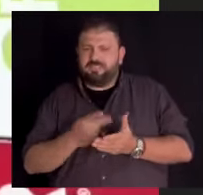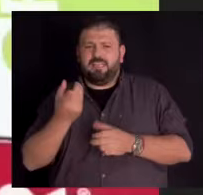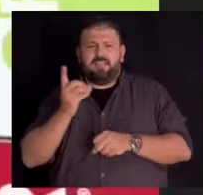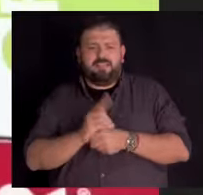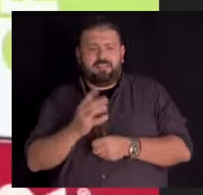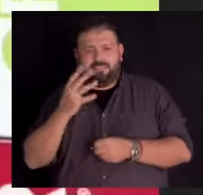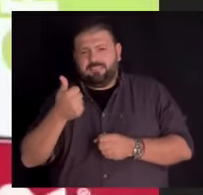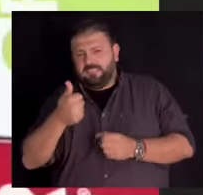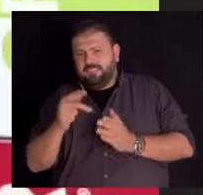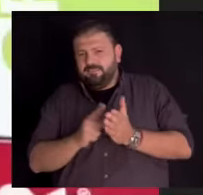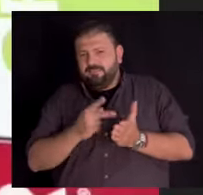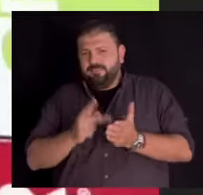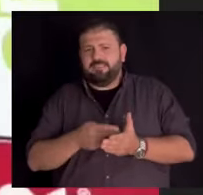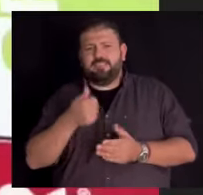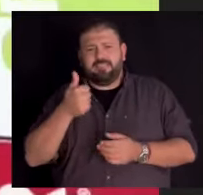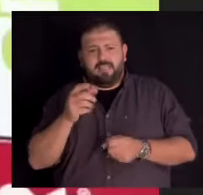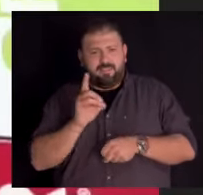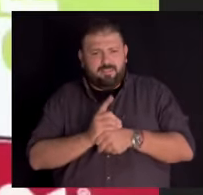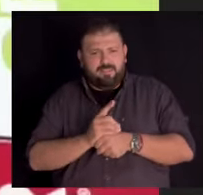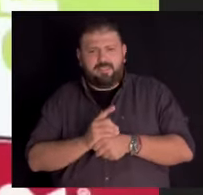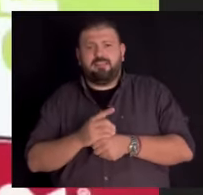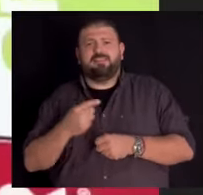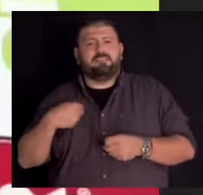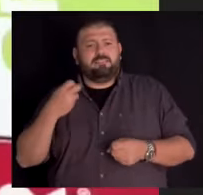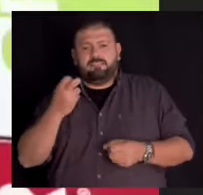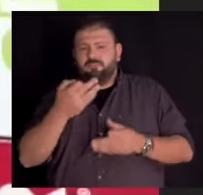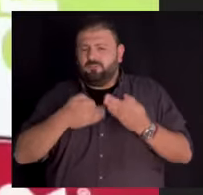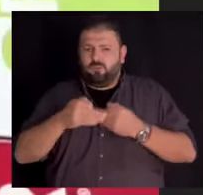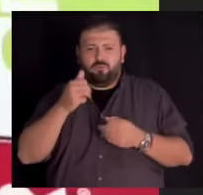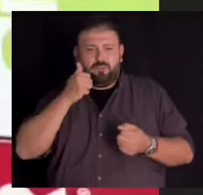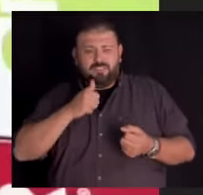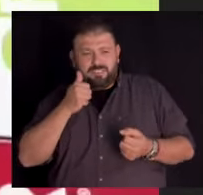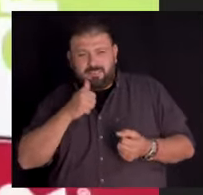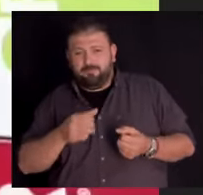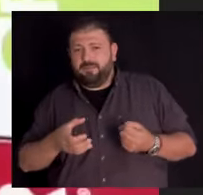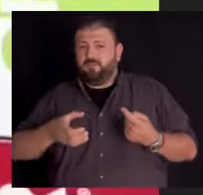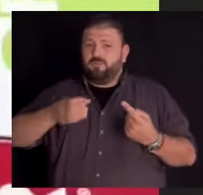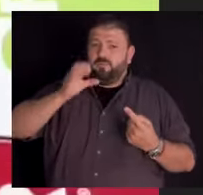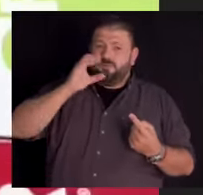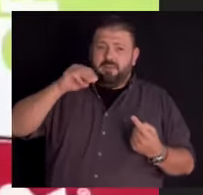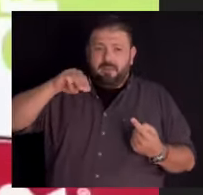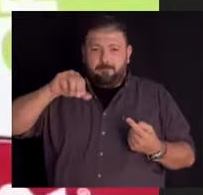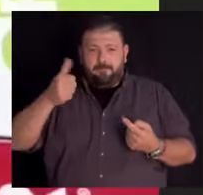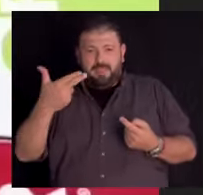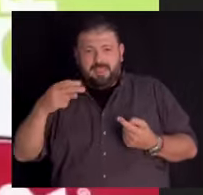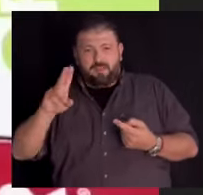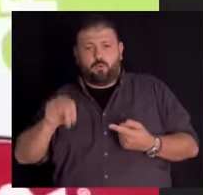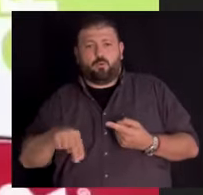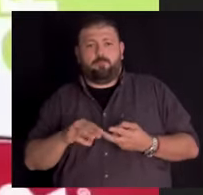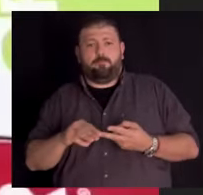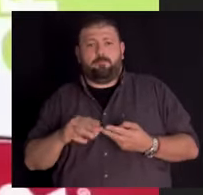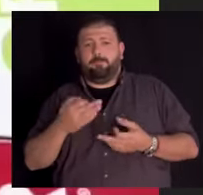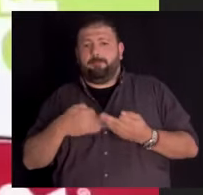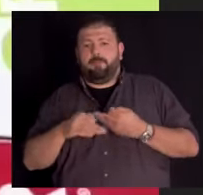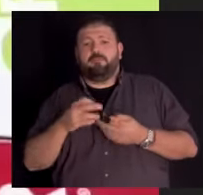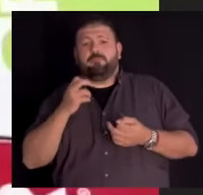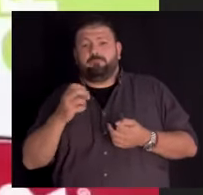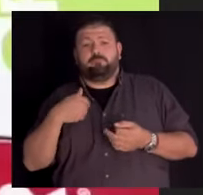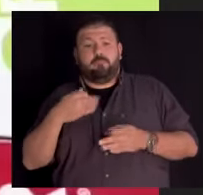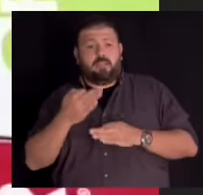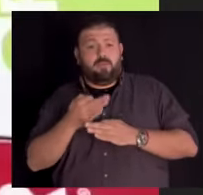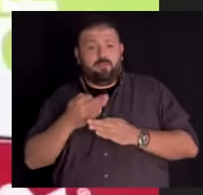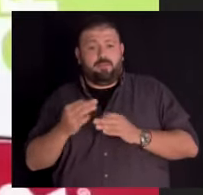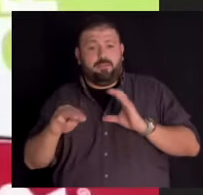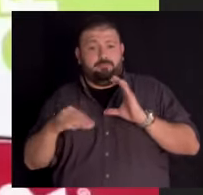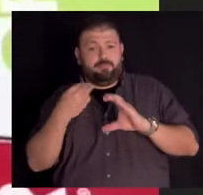al día. Ahí aparte de esto, metes el Magnus y aparte metes el OmniPlus. Y Ariana, ahorita recibí yo unos mensajitos de